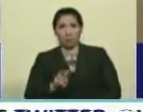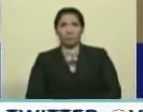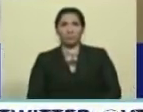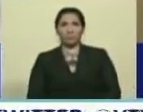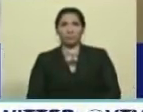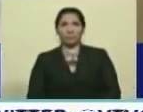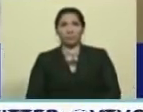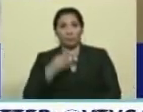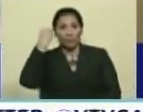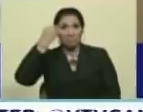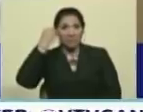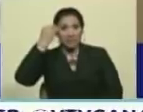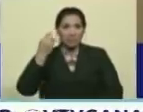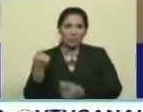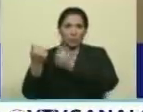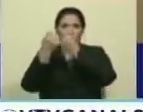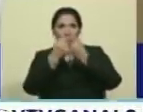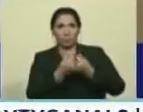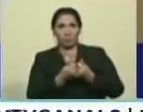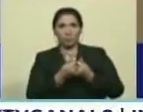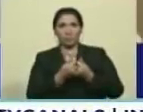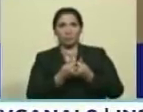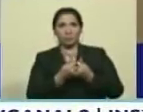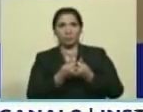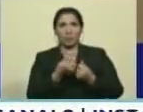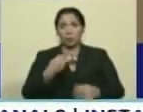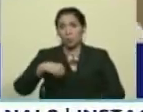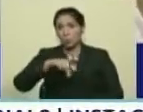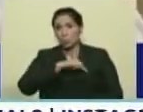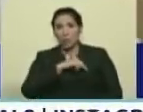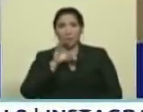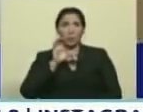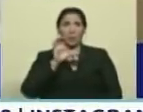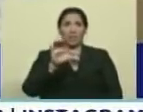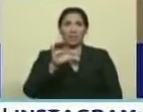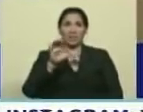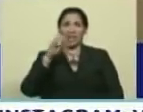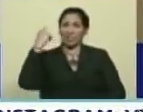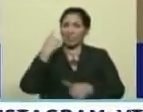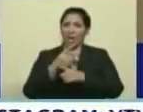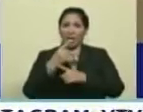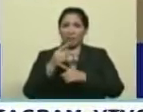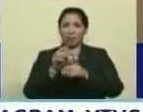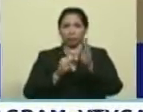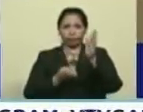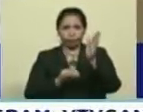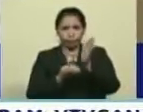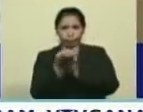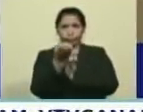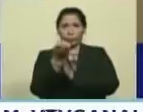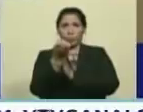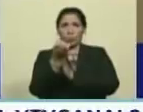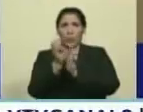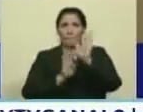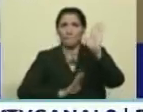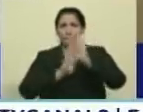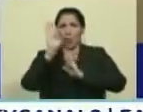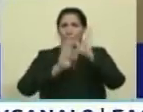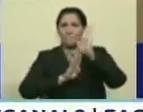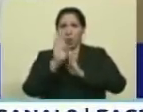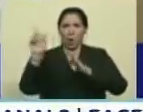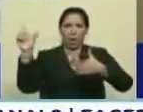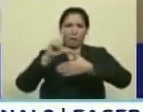El pensamiento económico de nuestros países tiene que evolucionar hacia una visión latinoamericanista